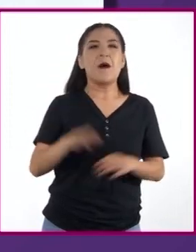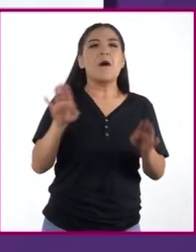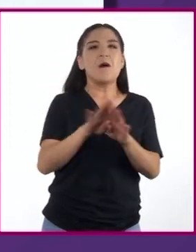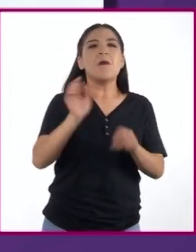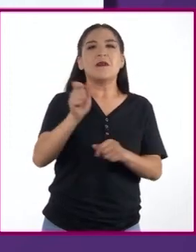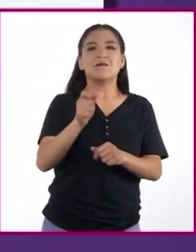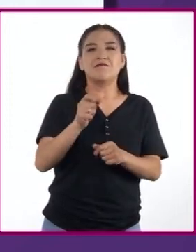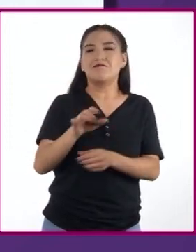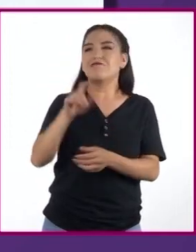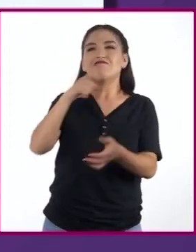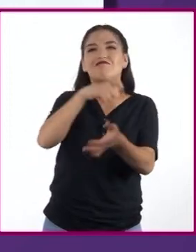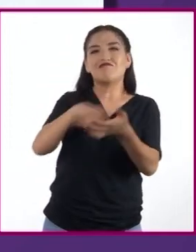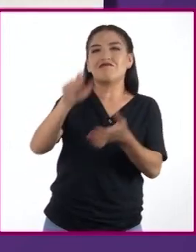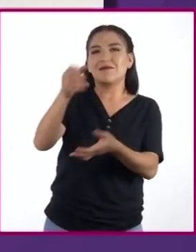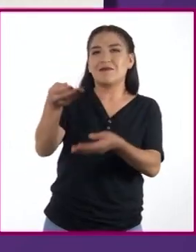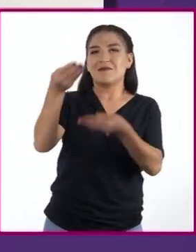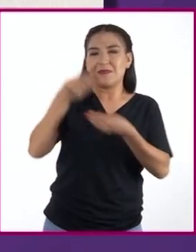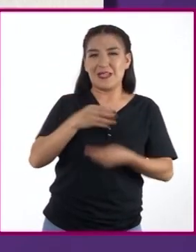en España.